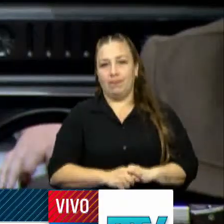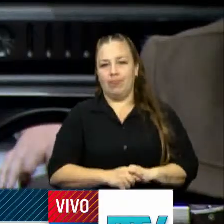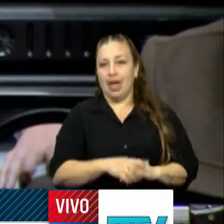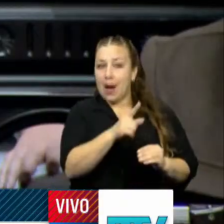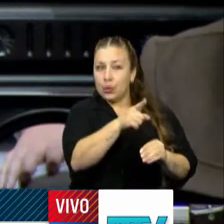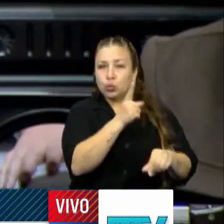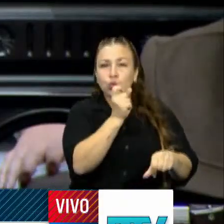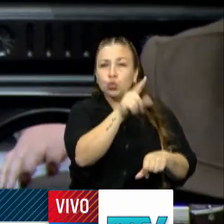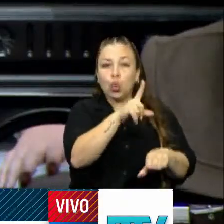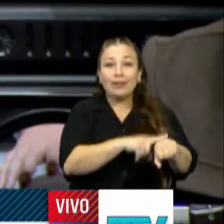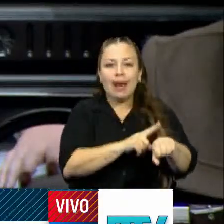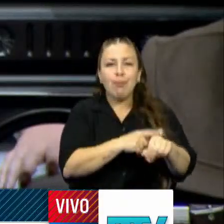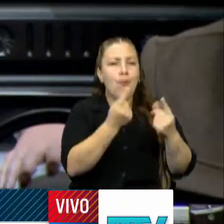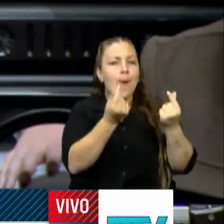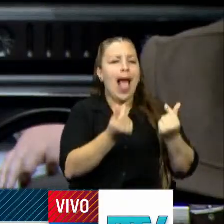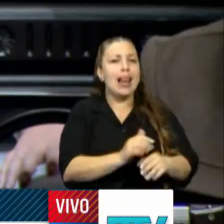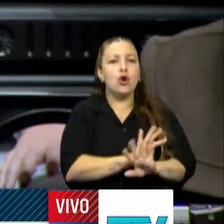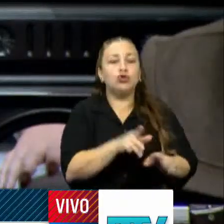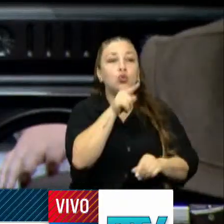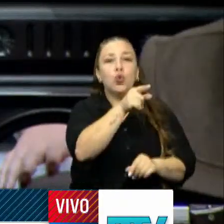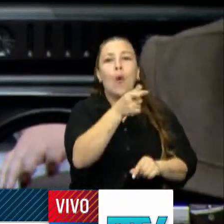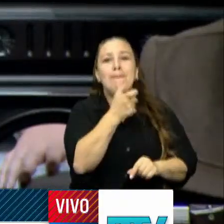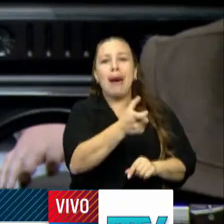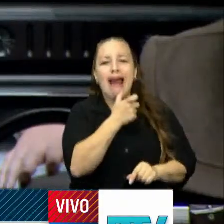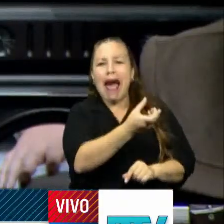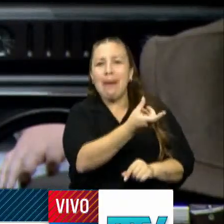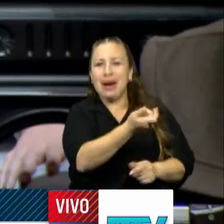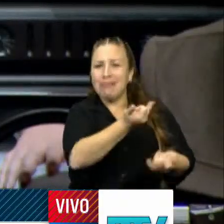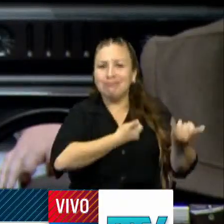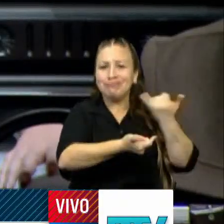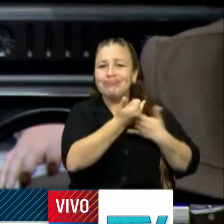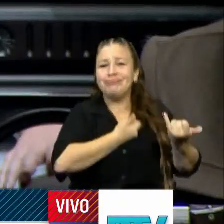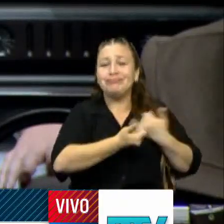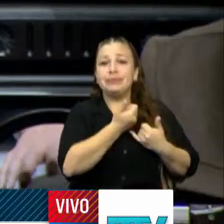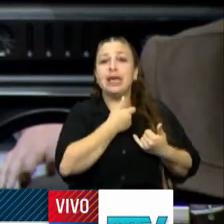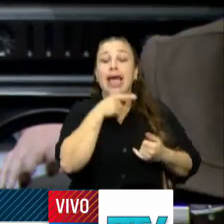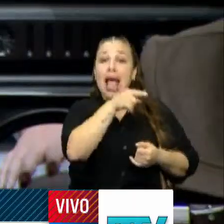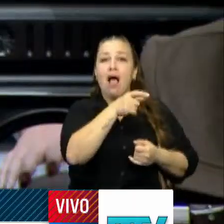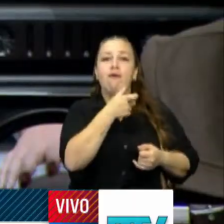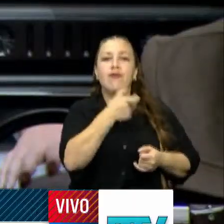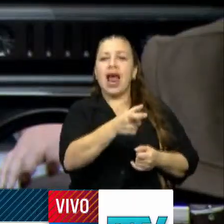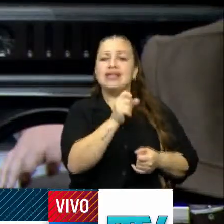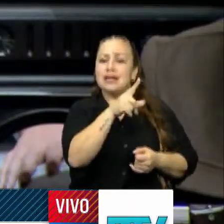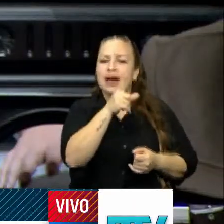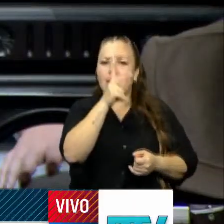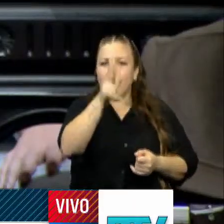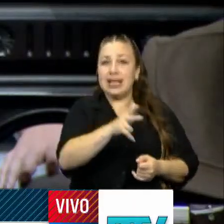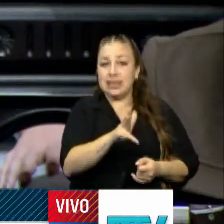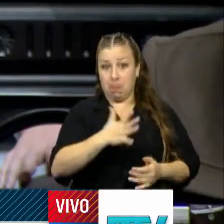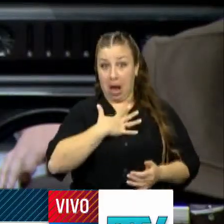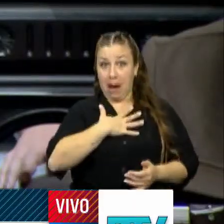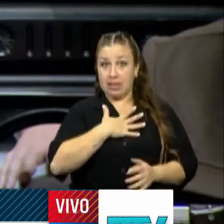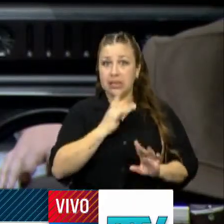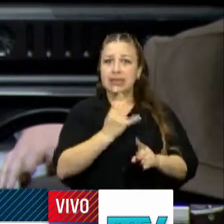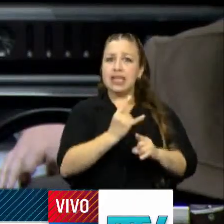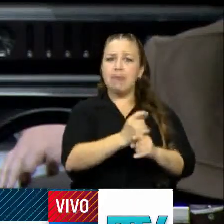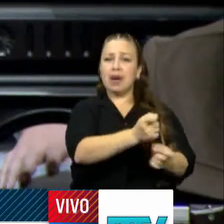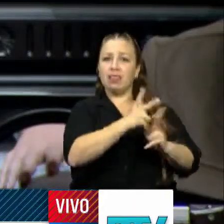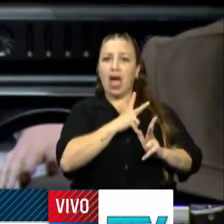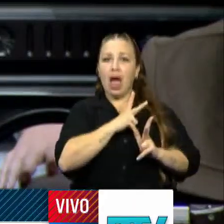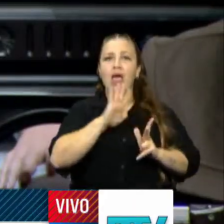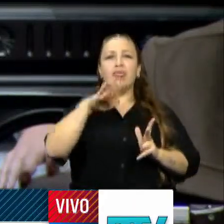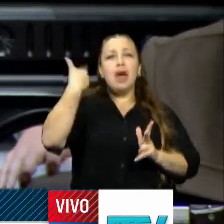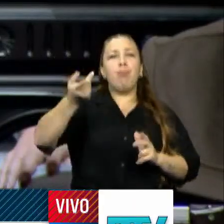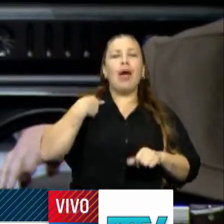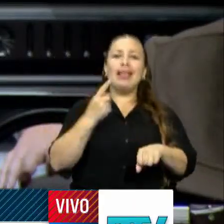preciado, un tiempo precioso para mí. Sus frases, recuerdo ahí, la frase de Francisco siempre, por lo menos conmigo, tiraba frases y uno después con el